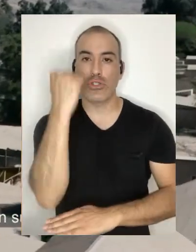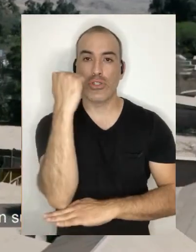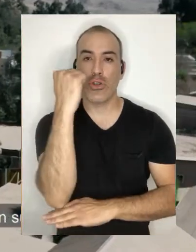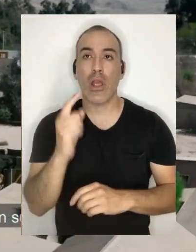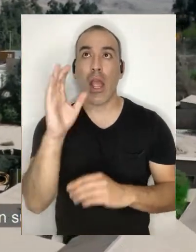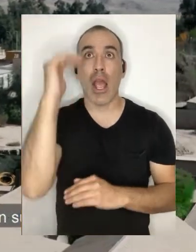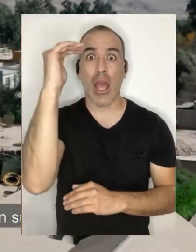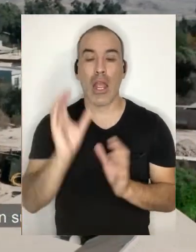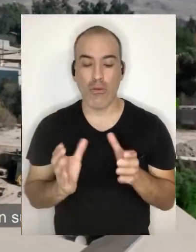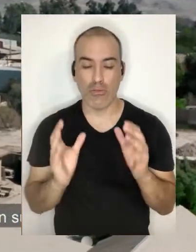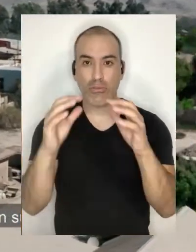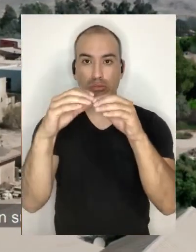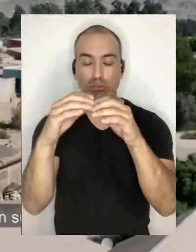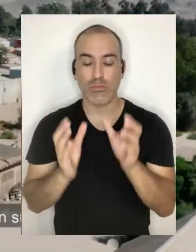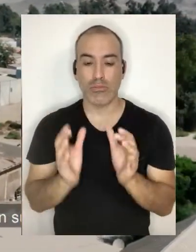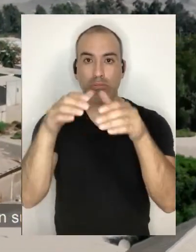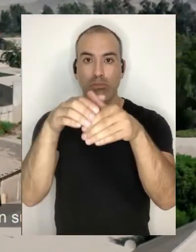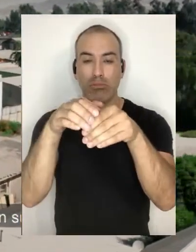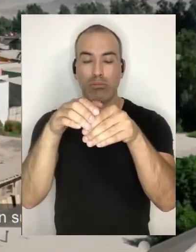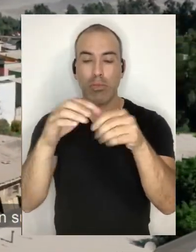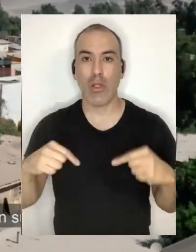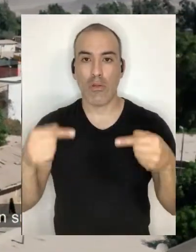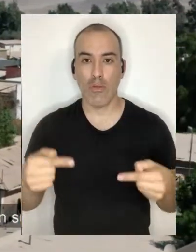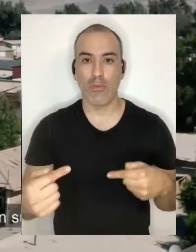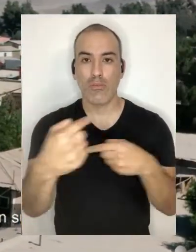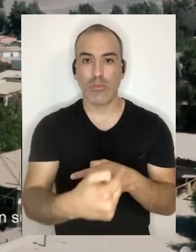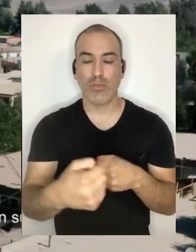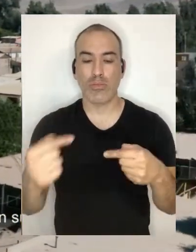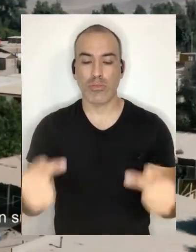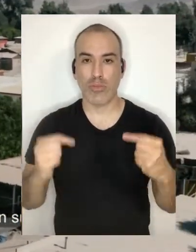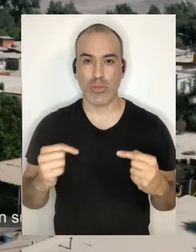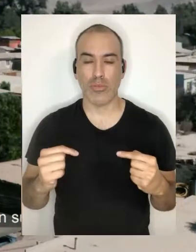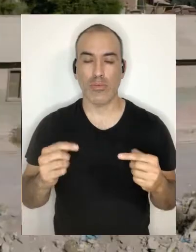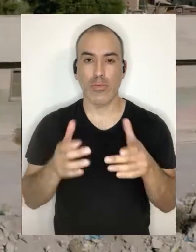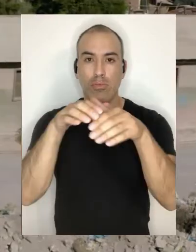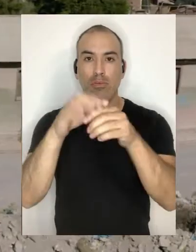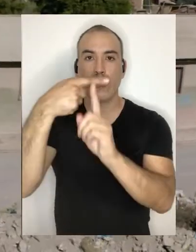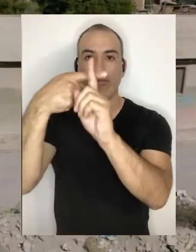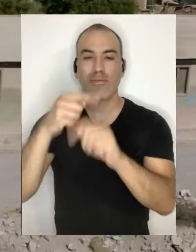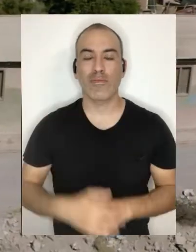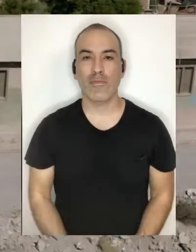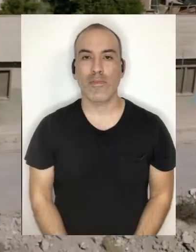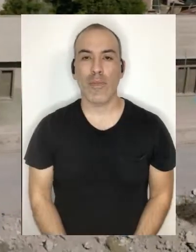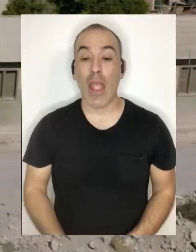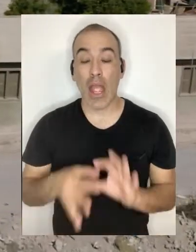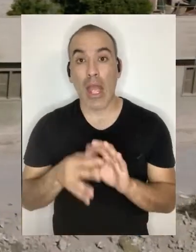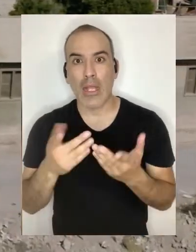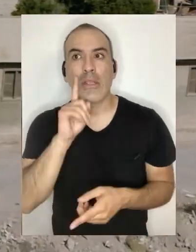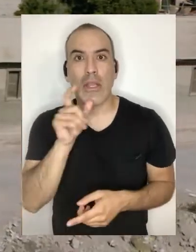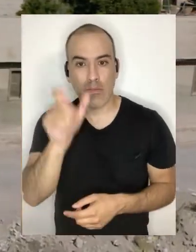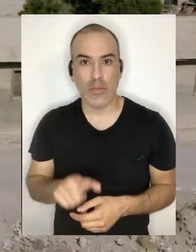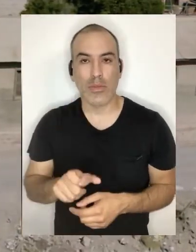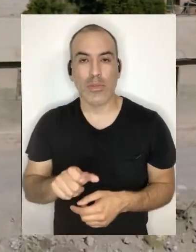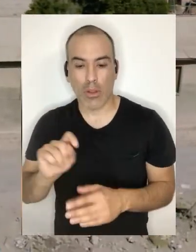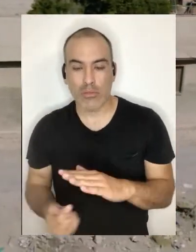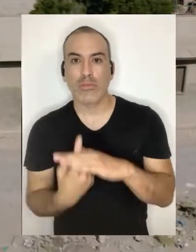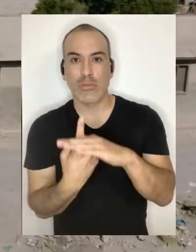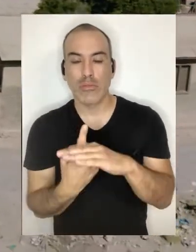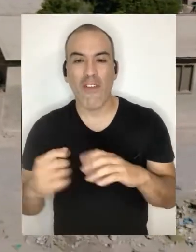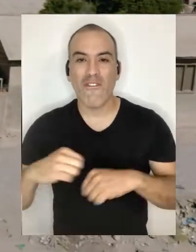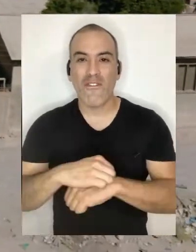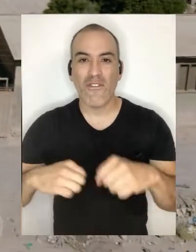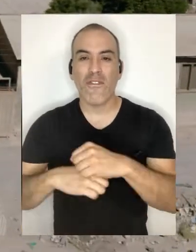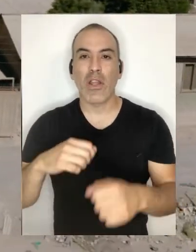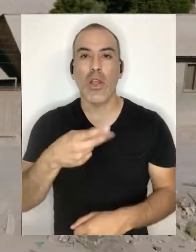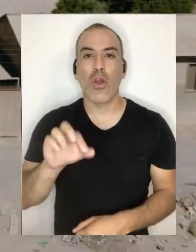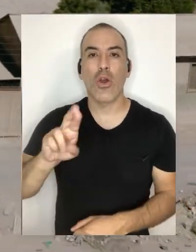por una cúpula de forma elipsoide con arcos semicirculares en su base. Gracias a su fundación sobre una base de